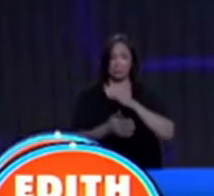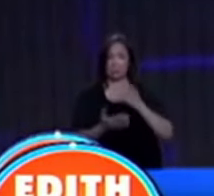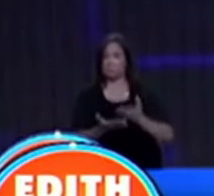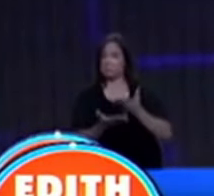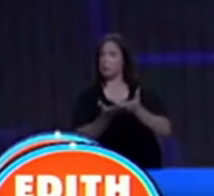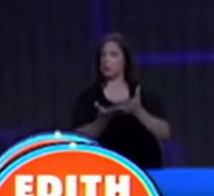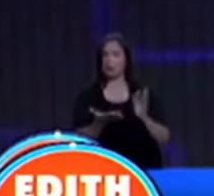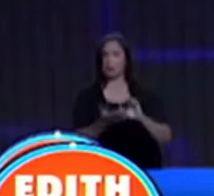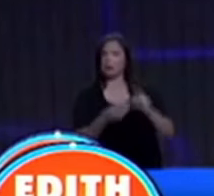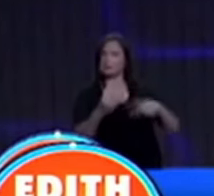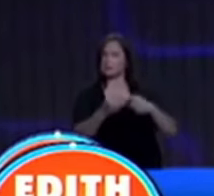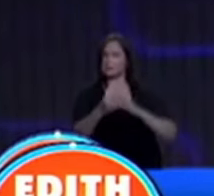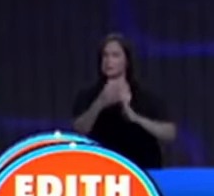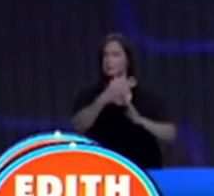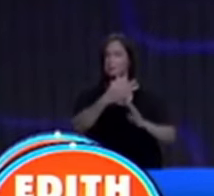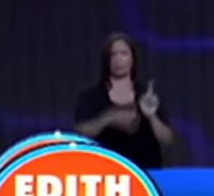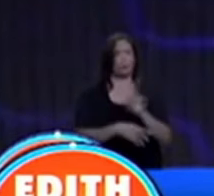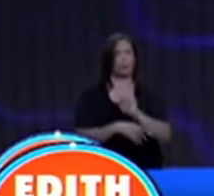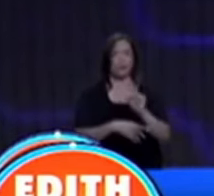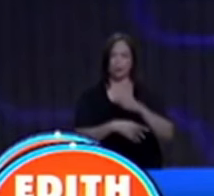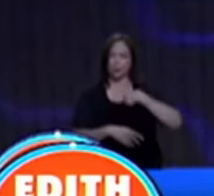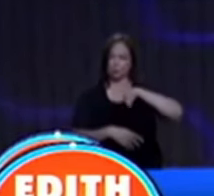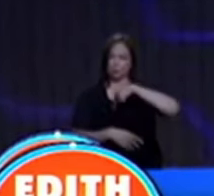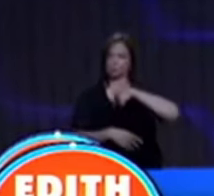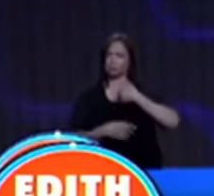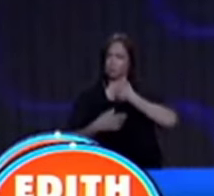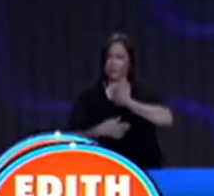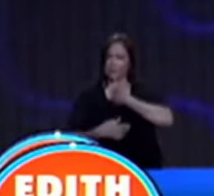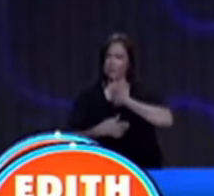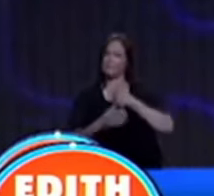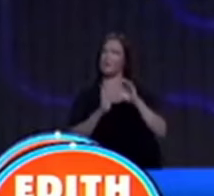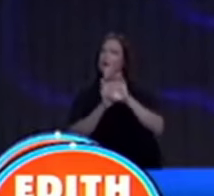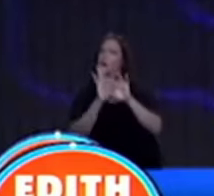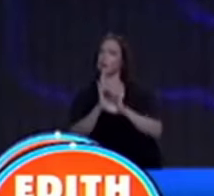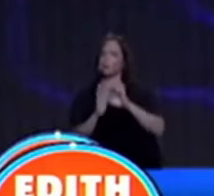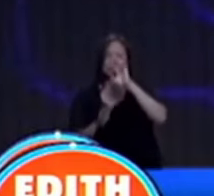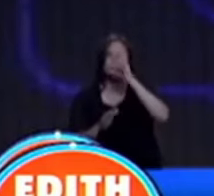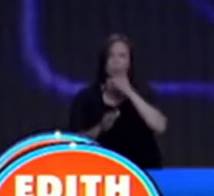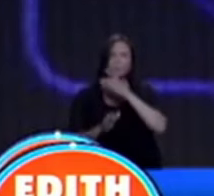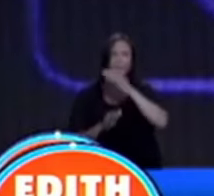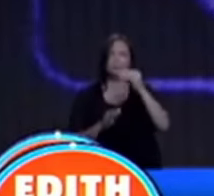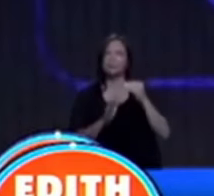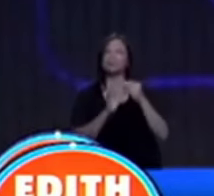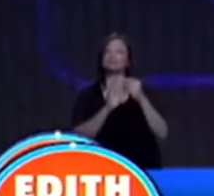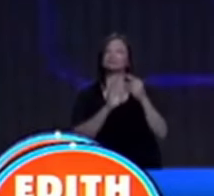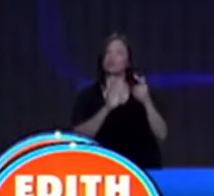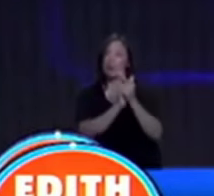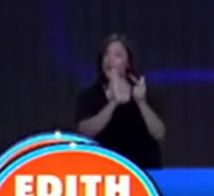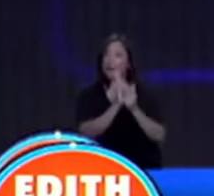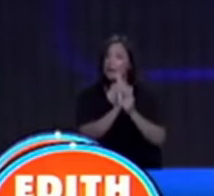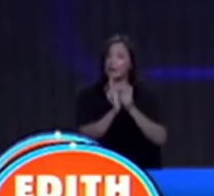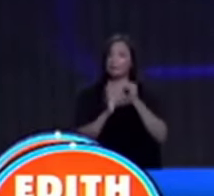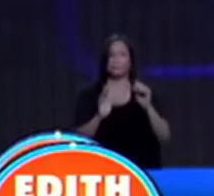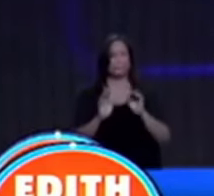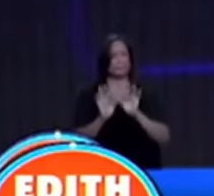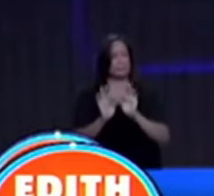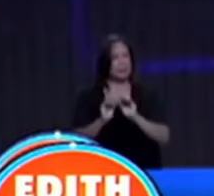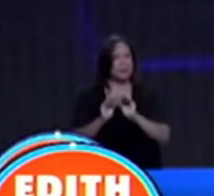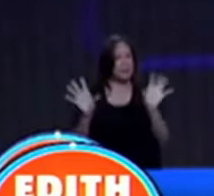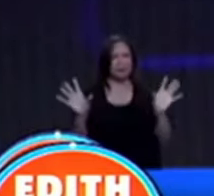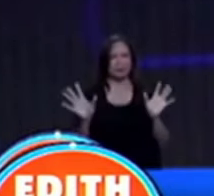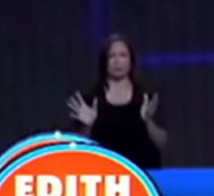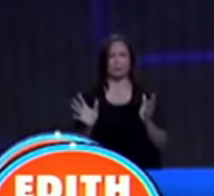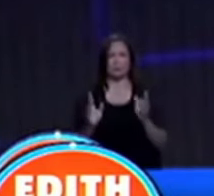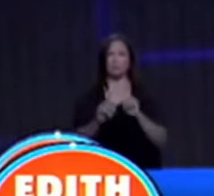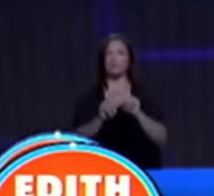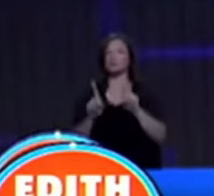en el país. Porque si abordamos de que absorben el sistema de salud, cuando usted va a ver cuáles son los migrantes y las mujeres que van a los